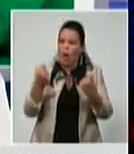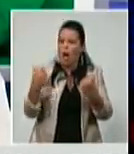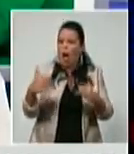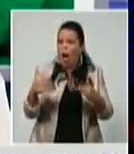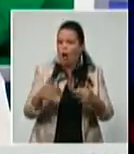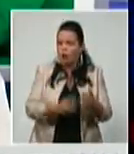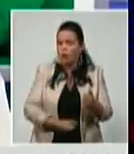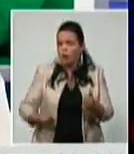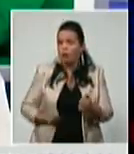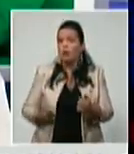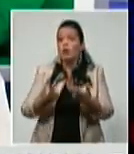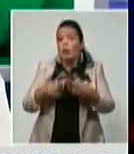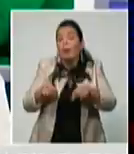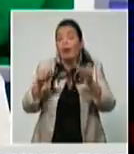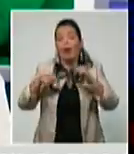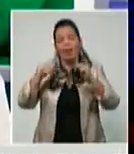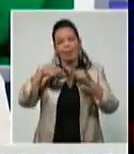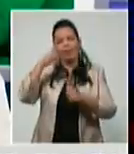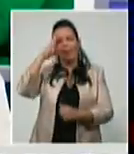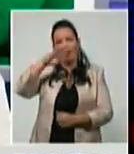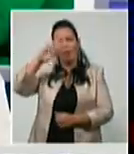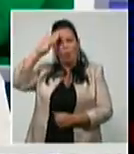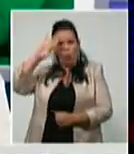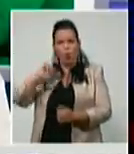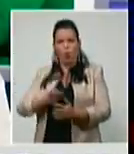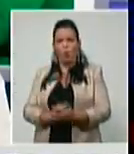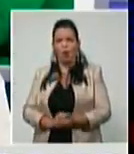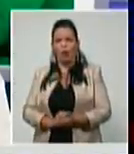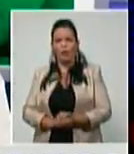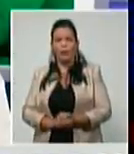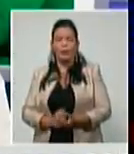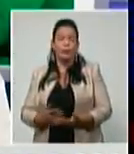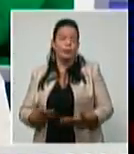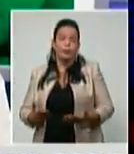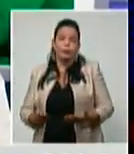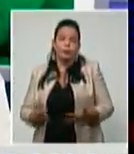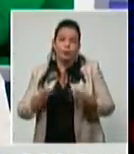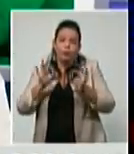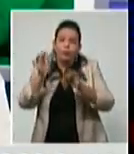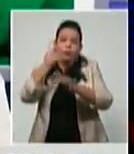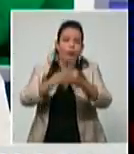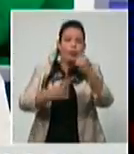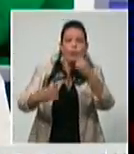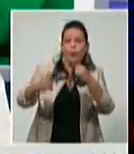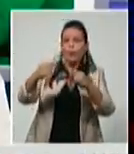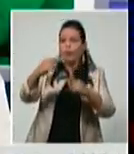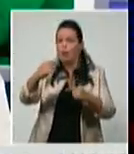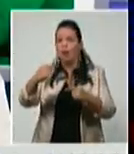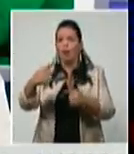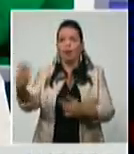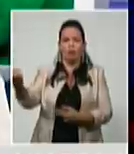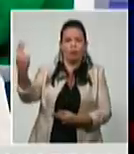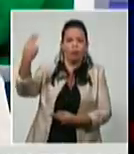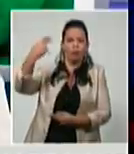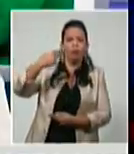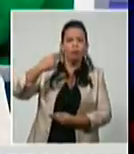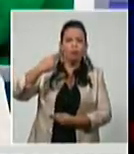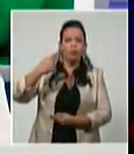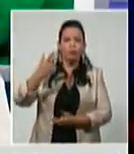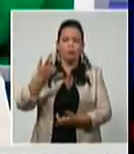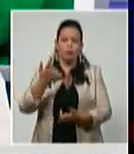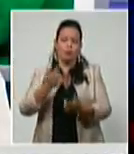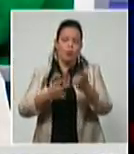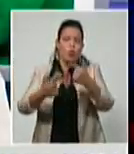en nuestro país, y es una máxima que nos enseñó nuestro comandante en jefe y